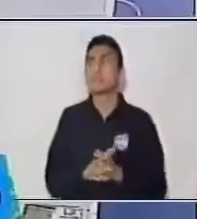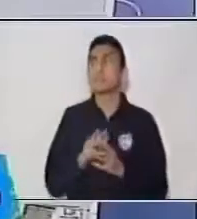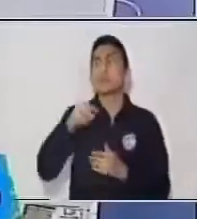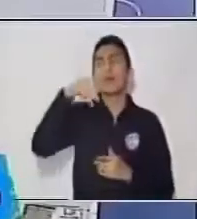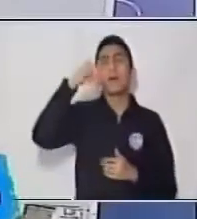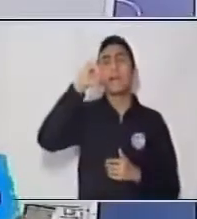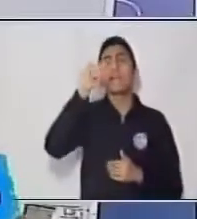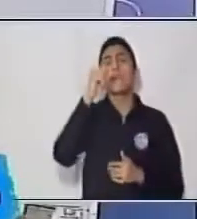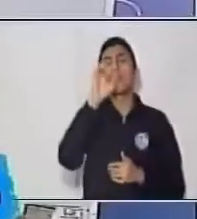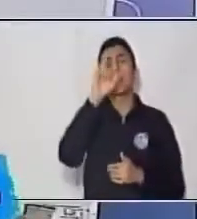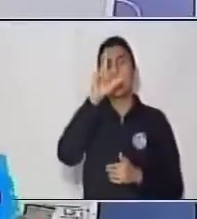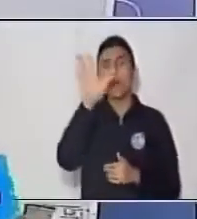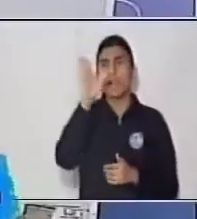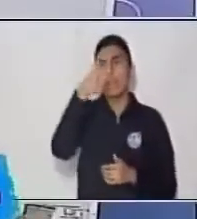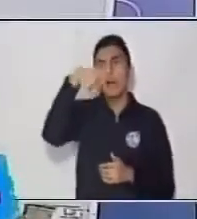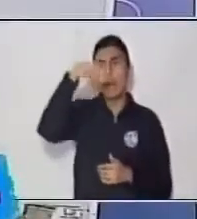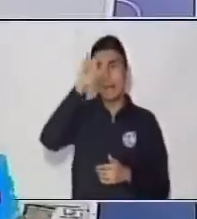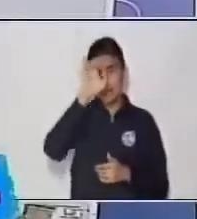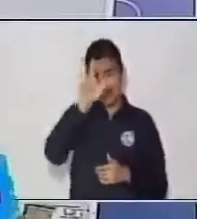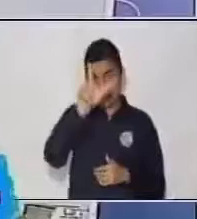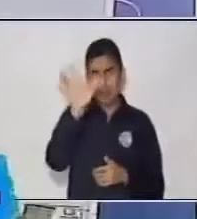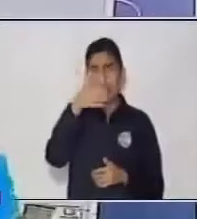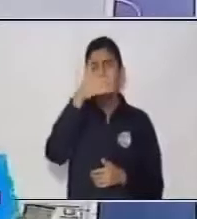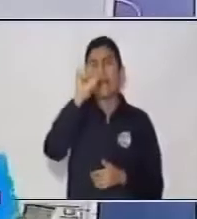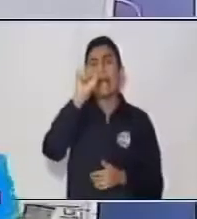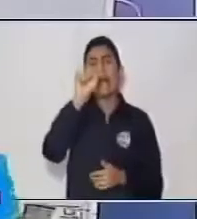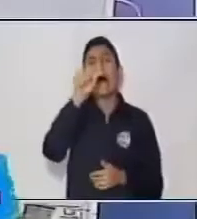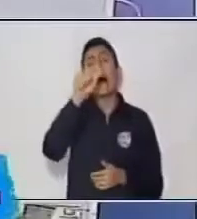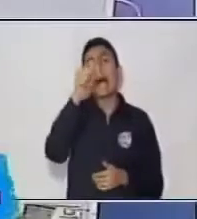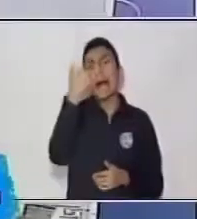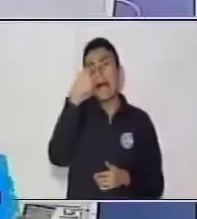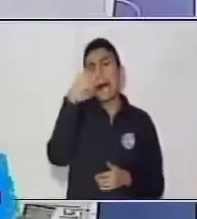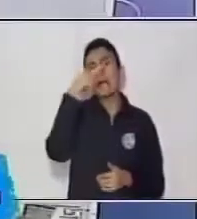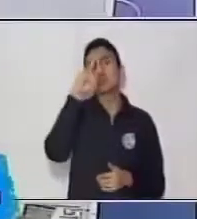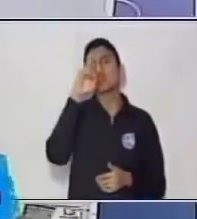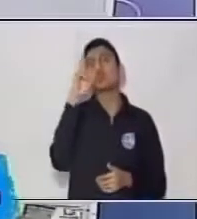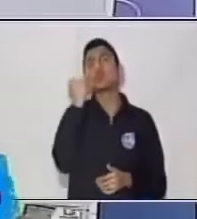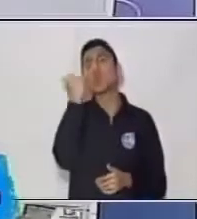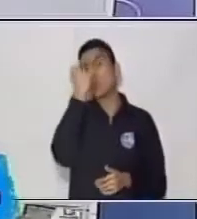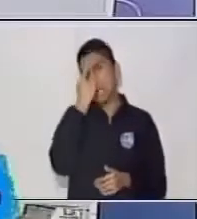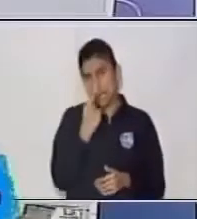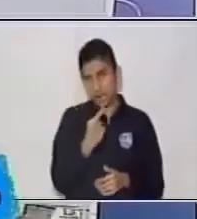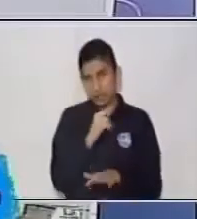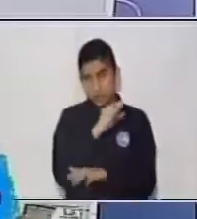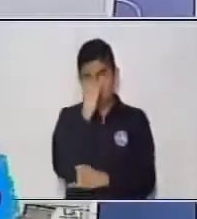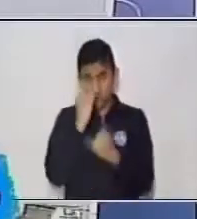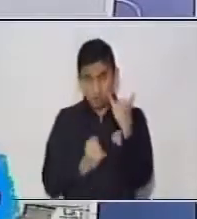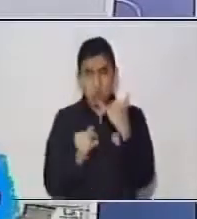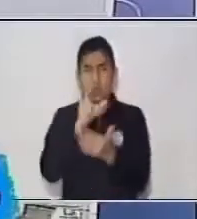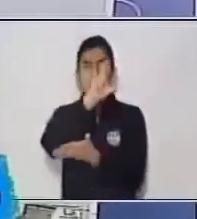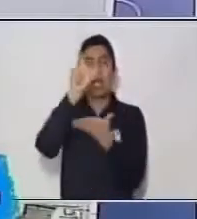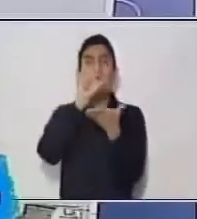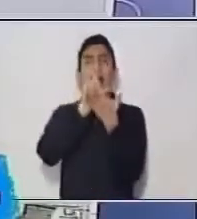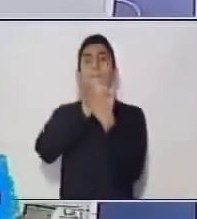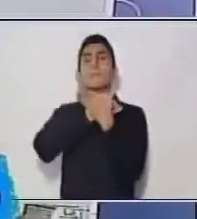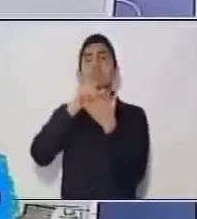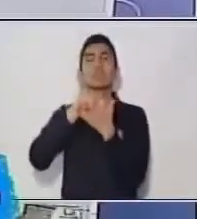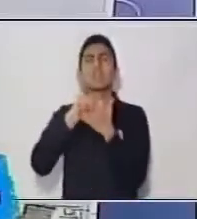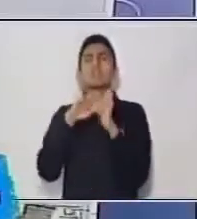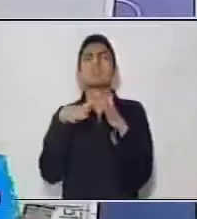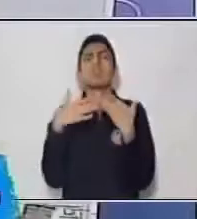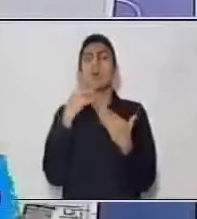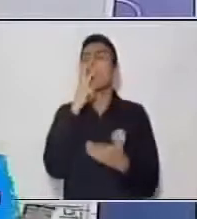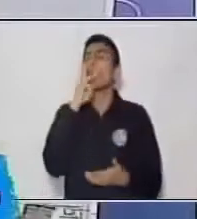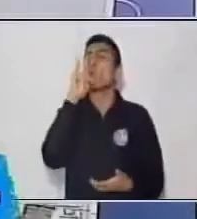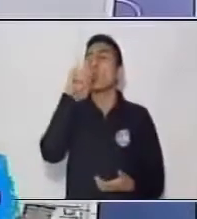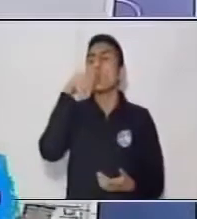Miguel Ángel Asturias, tiene dos obras acá representativas. Y por último tenemos Camposanto, que es de Humberto Acabal, el